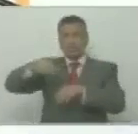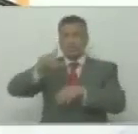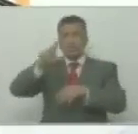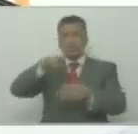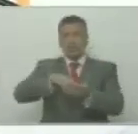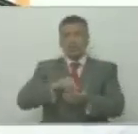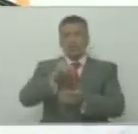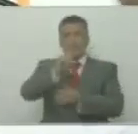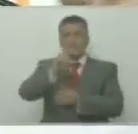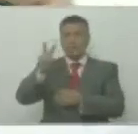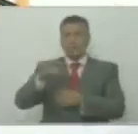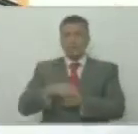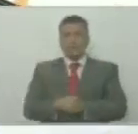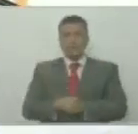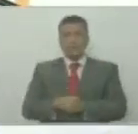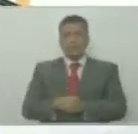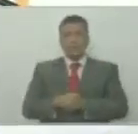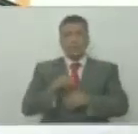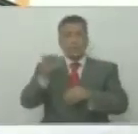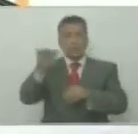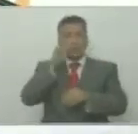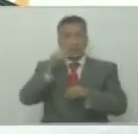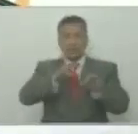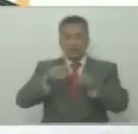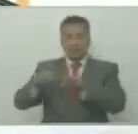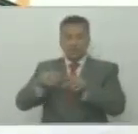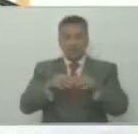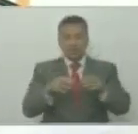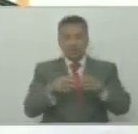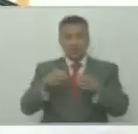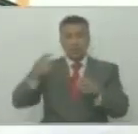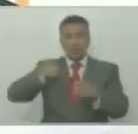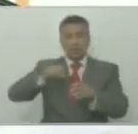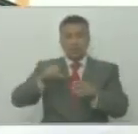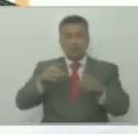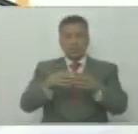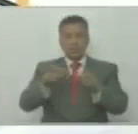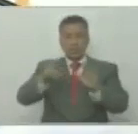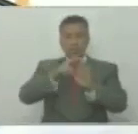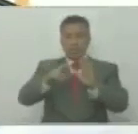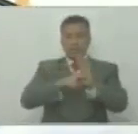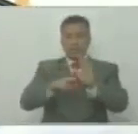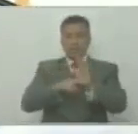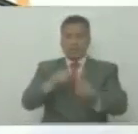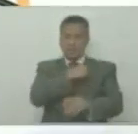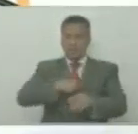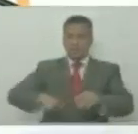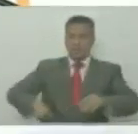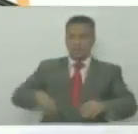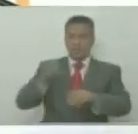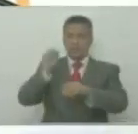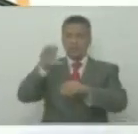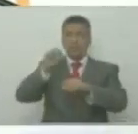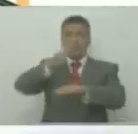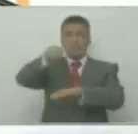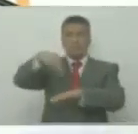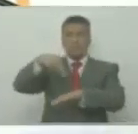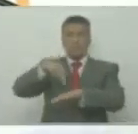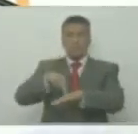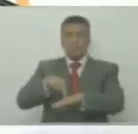de 2022. Previo anuncio de Secretaría de la existencia del quórum reglamentario, el presidente de la Asamblea